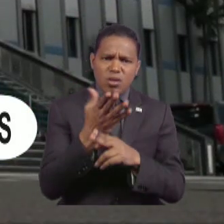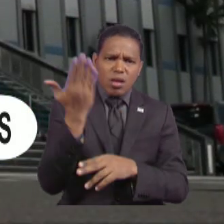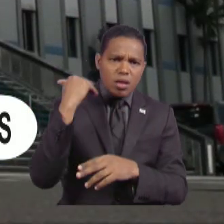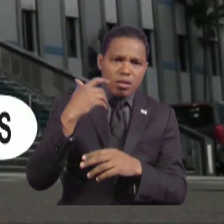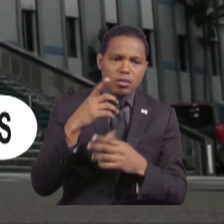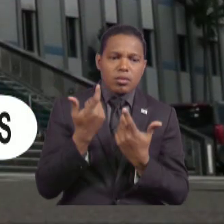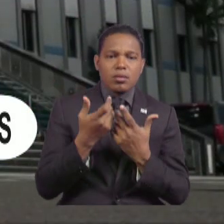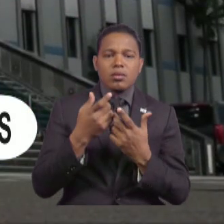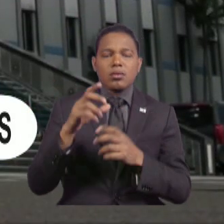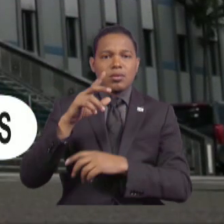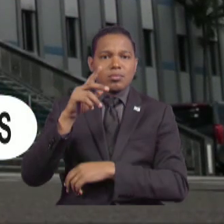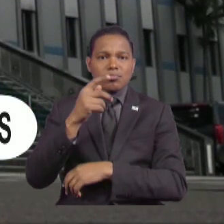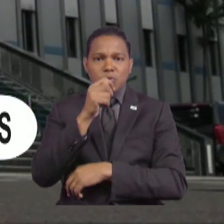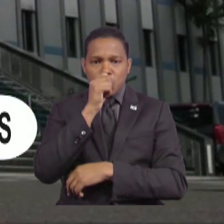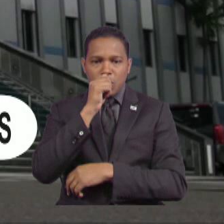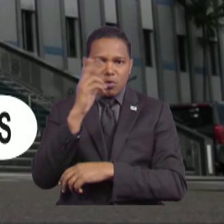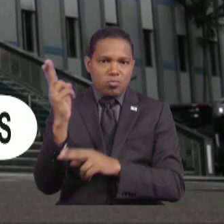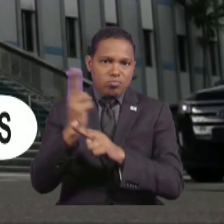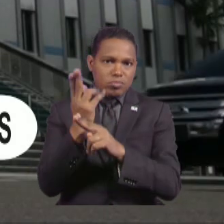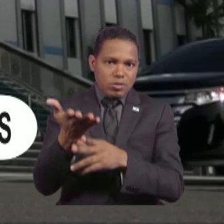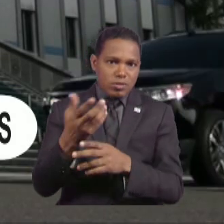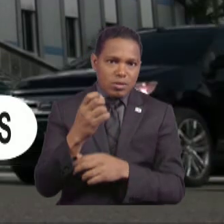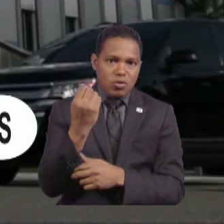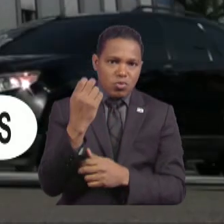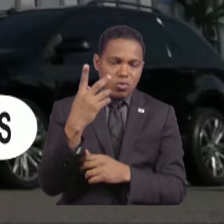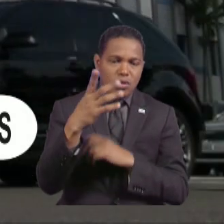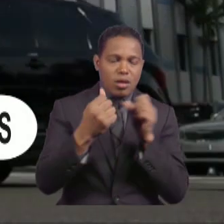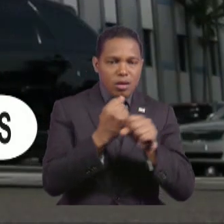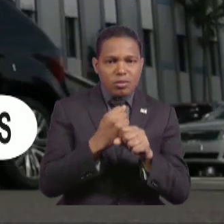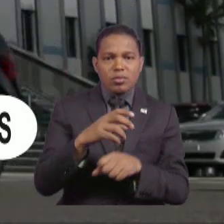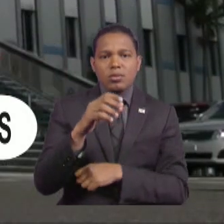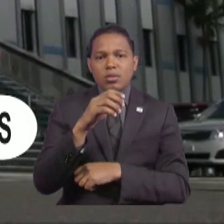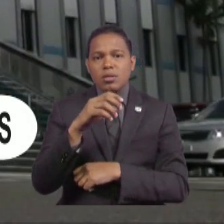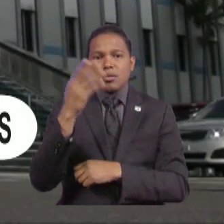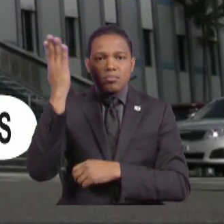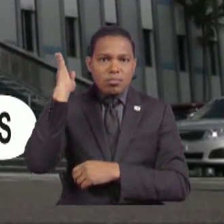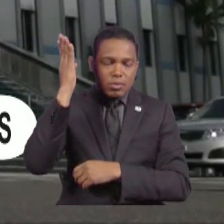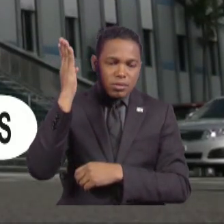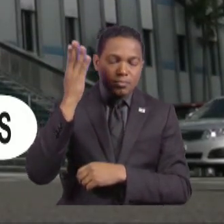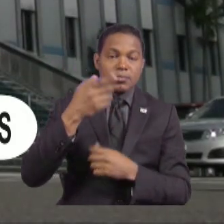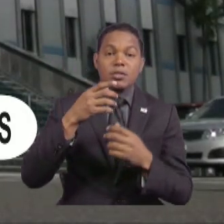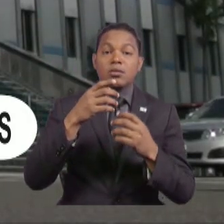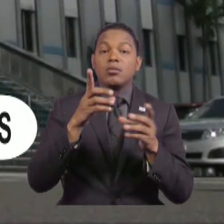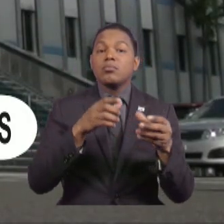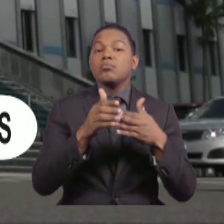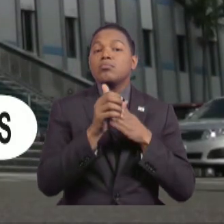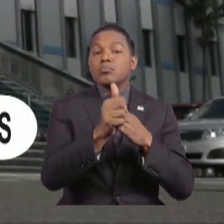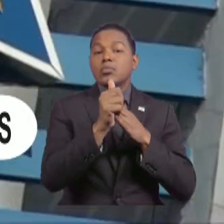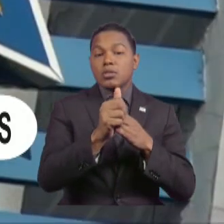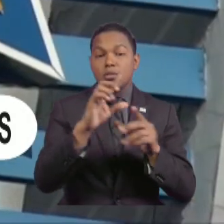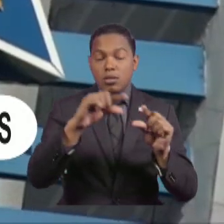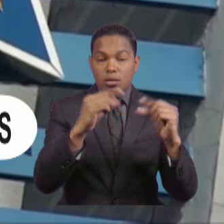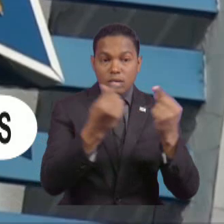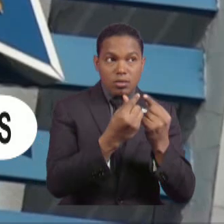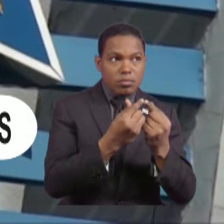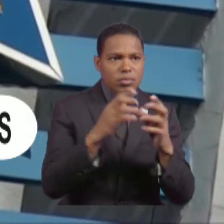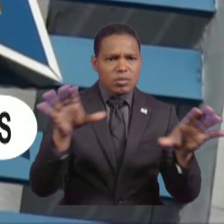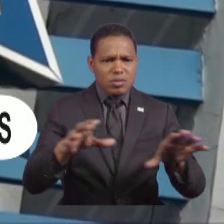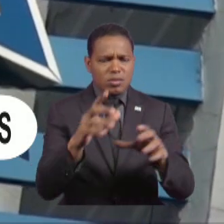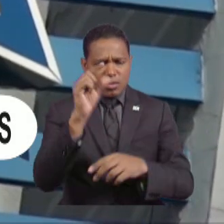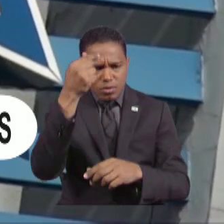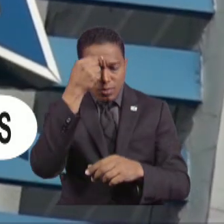el régimen de Trujillo y los 12 años de Joaquín Balaguer. El dirigente gremial afirmó que con esa acción el gobierno